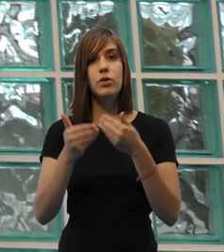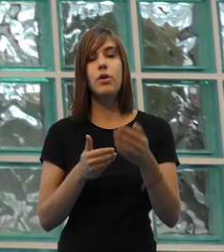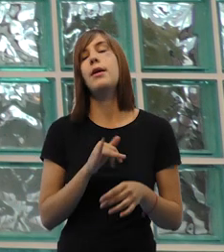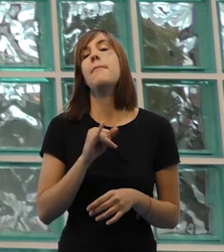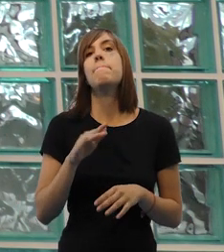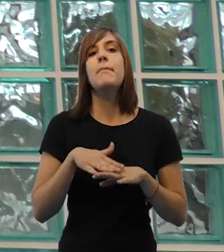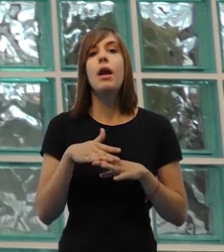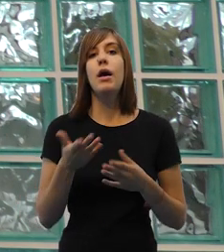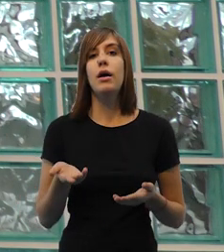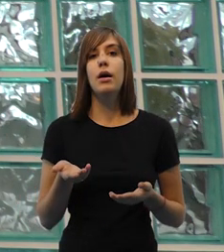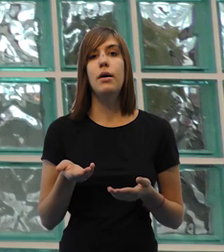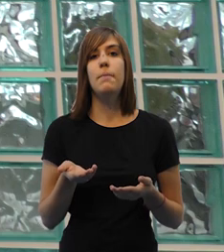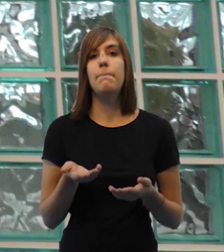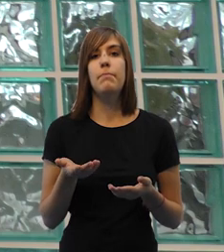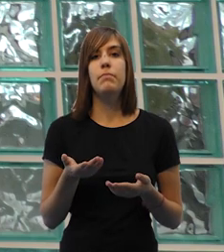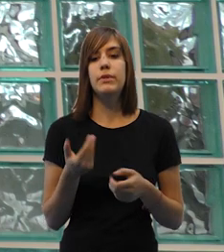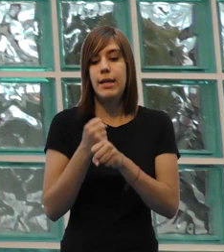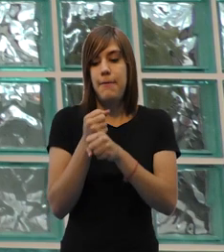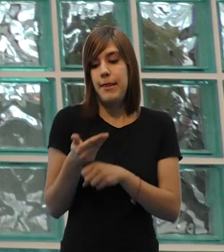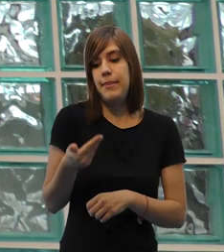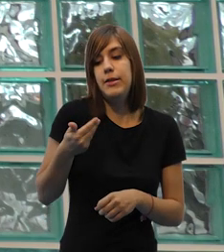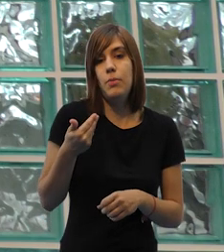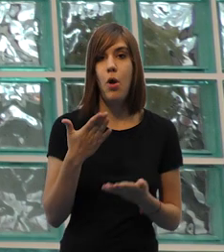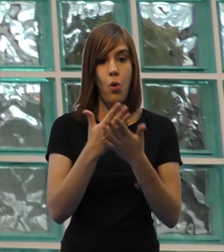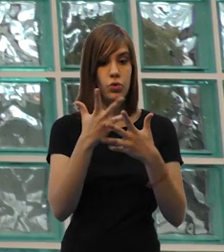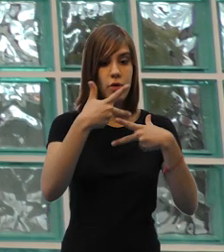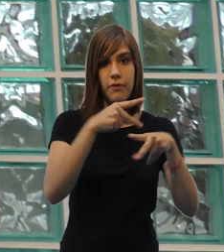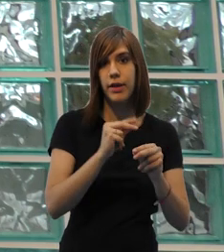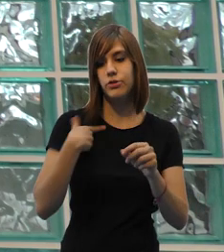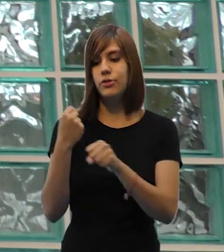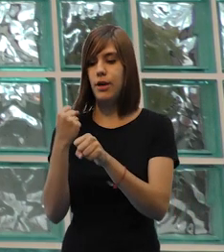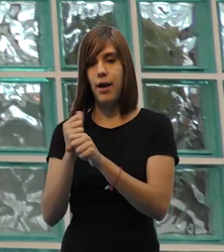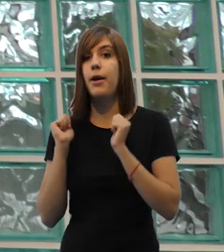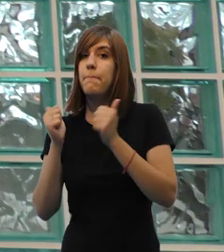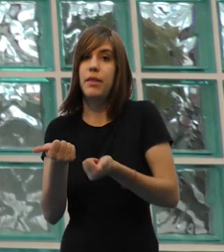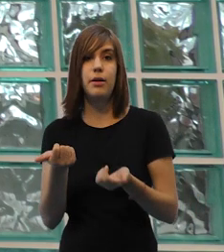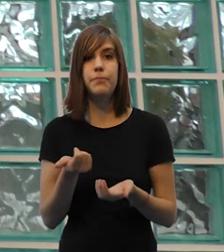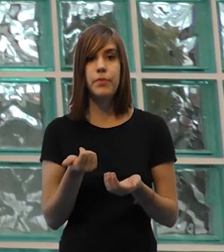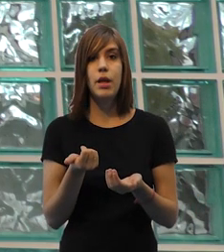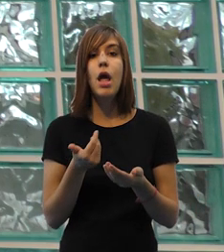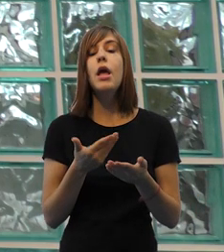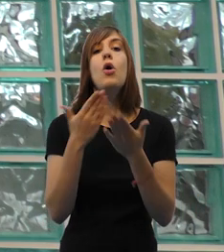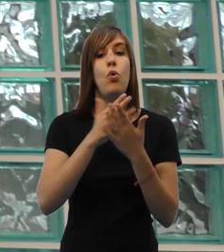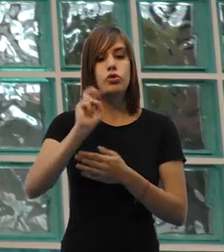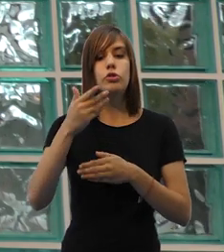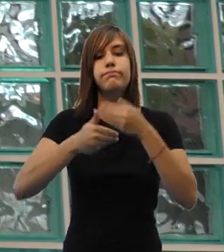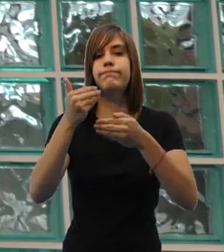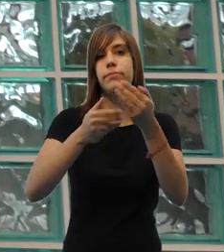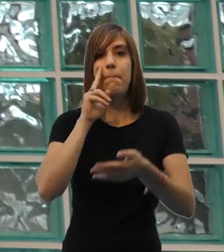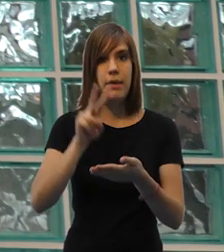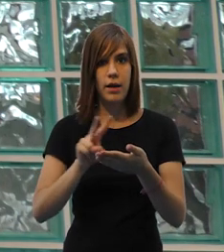para empezar a trabajar dentro de poco. En cuanto termine el curso empezaré a trabajar y seguir mirando ofertas de estudios.